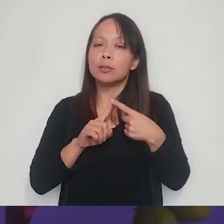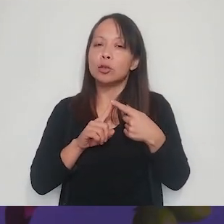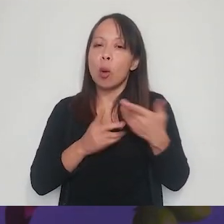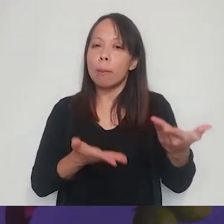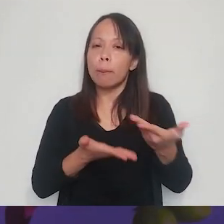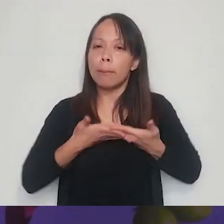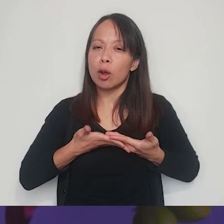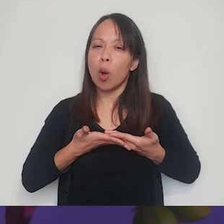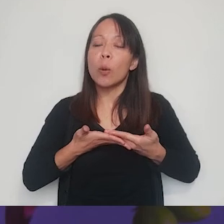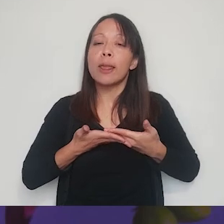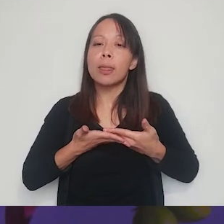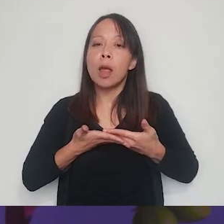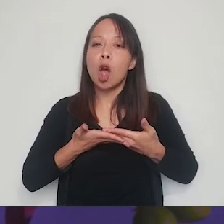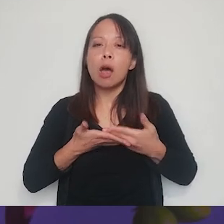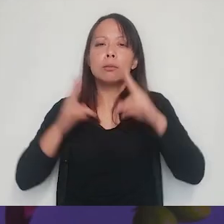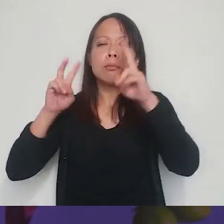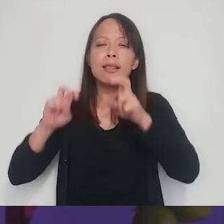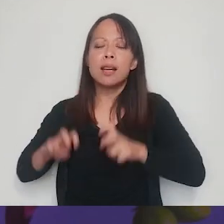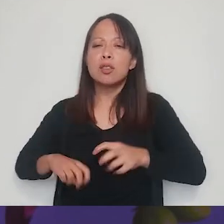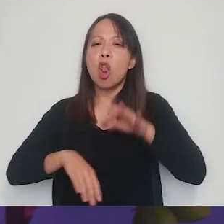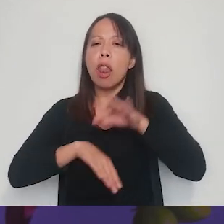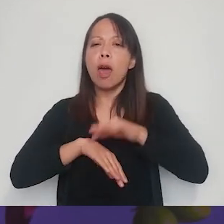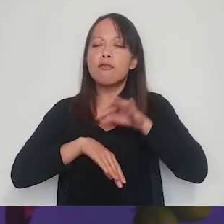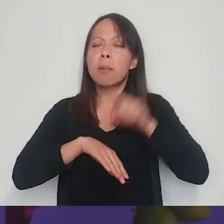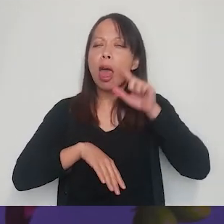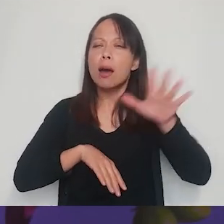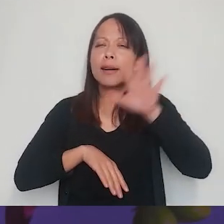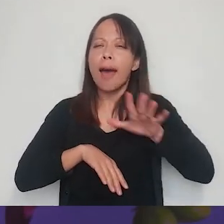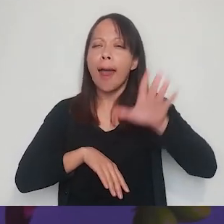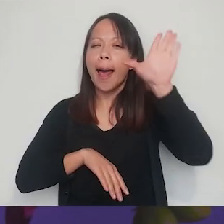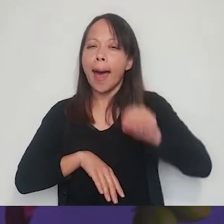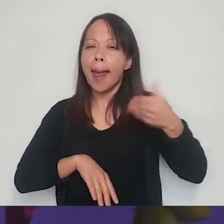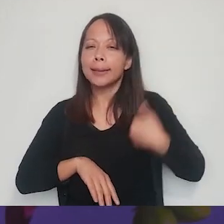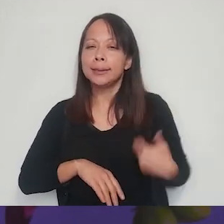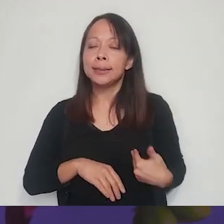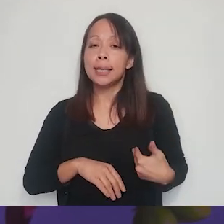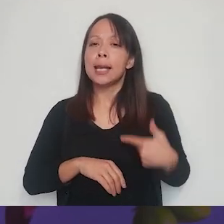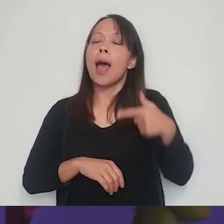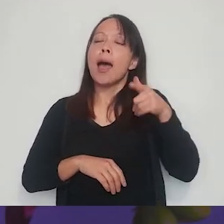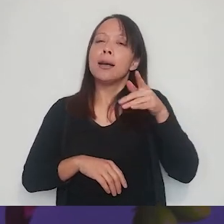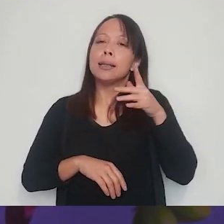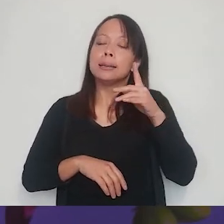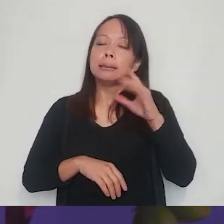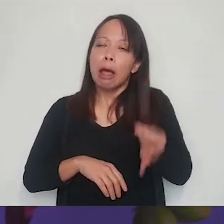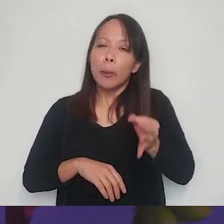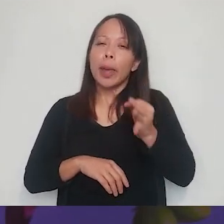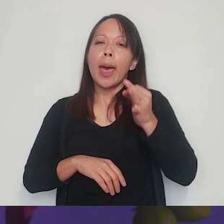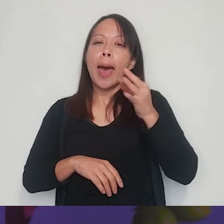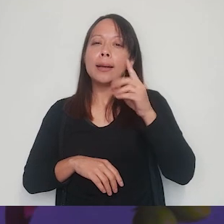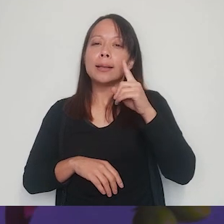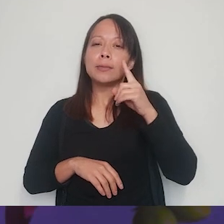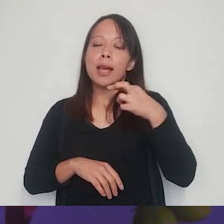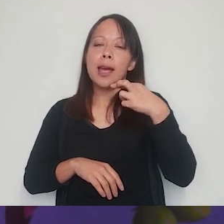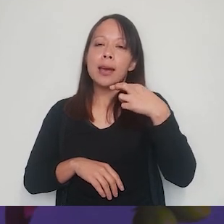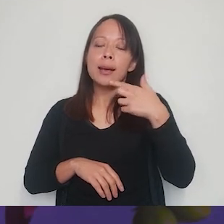contactaron proponiéndome que se tenía que hacer investigación en la enfermedad en la Argentina, pese a que ya sabían que estaba avanzado el trabajo